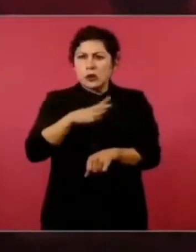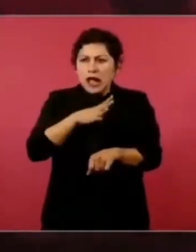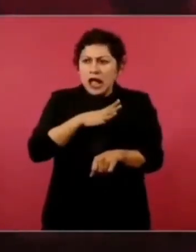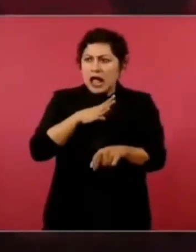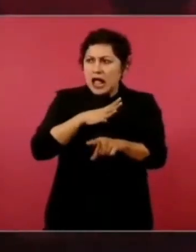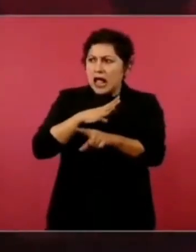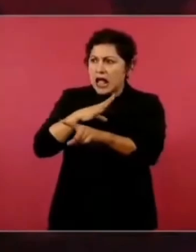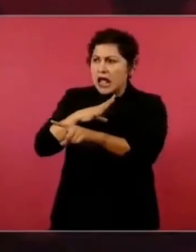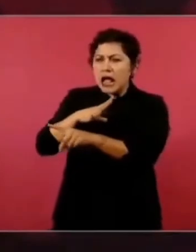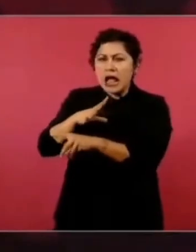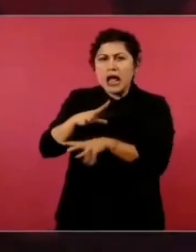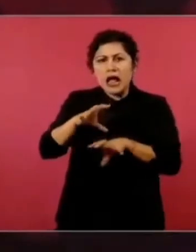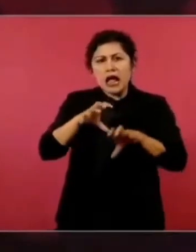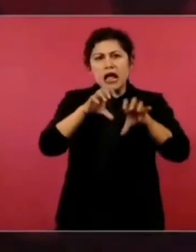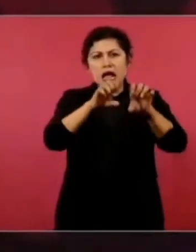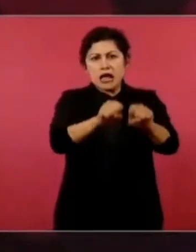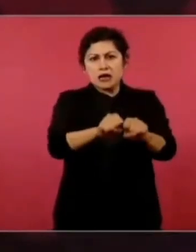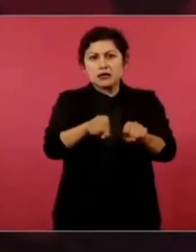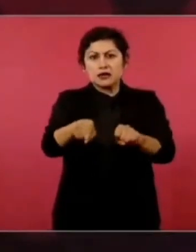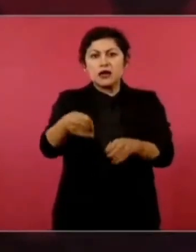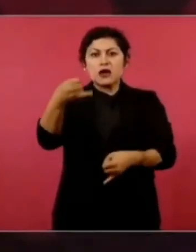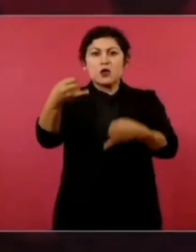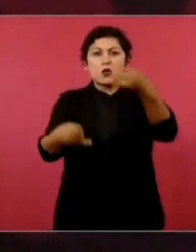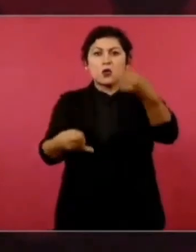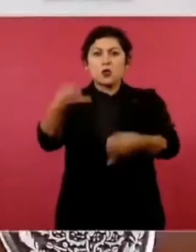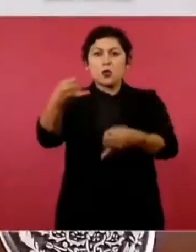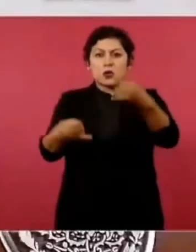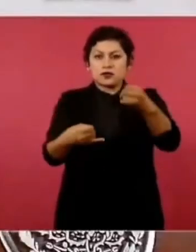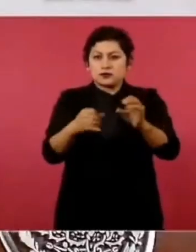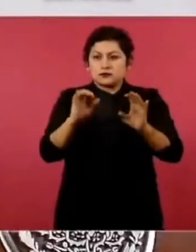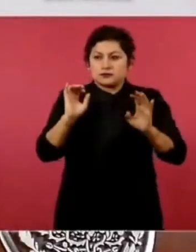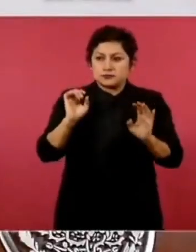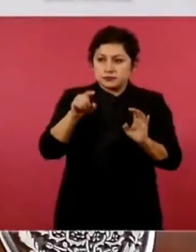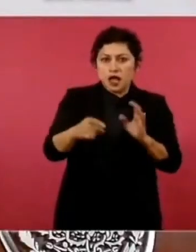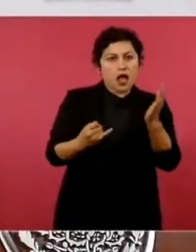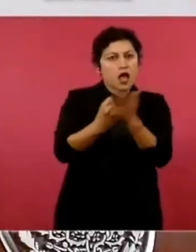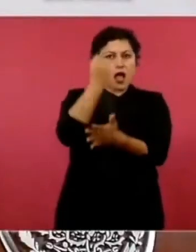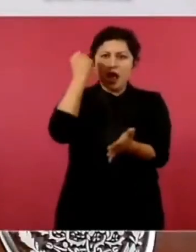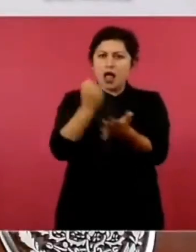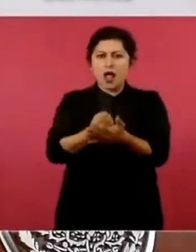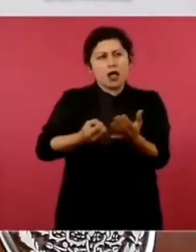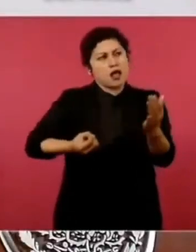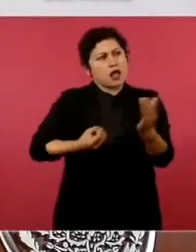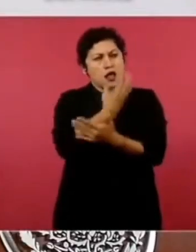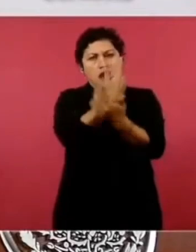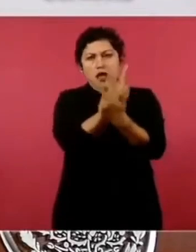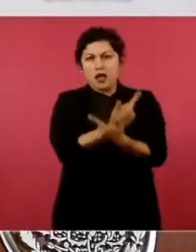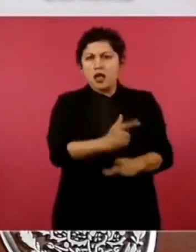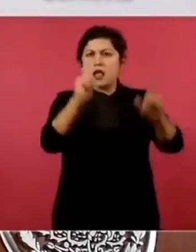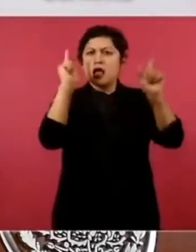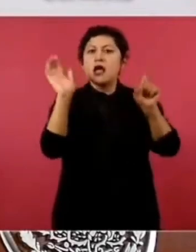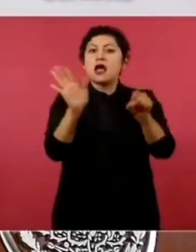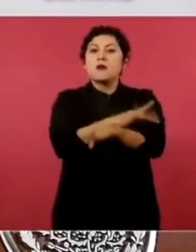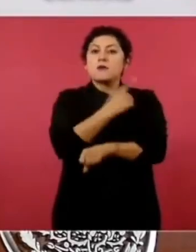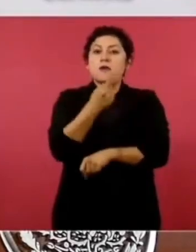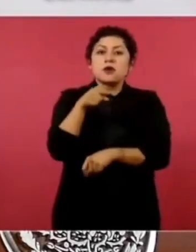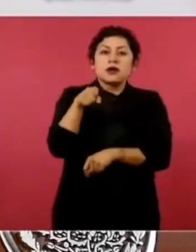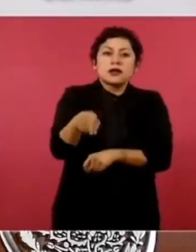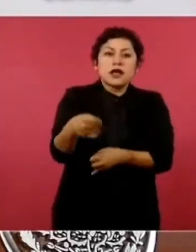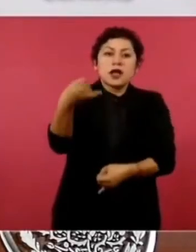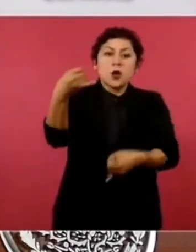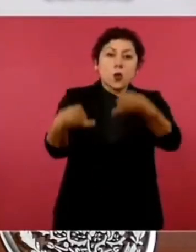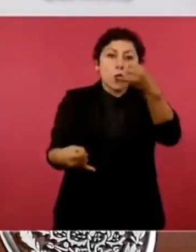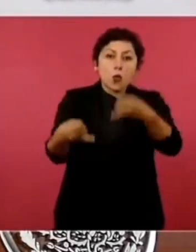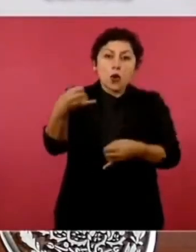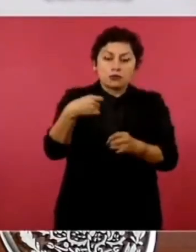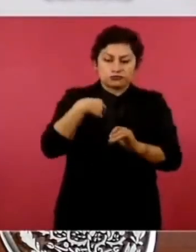el juez, pues yo creo que no durmió toda la noche, porque a cada hora, no